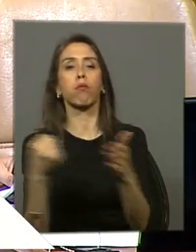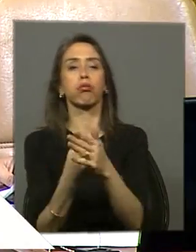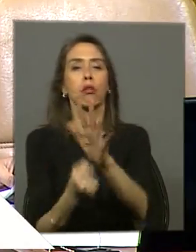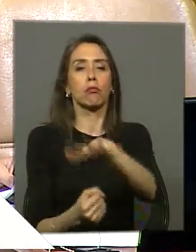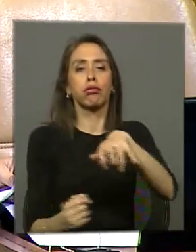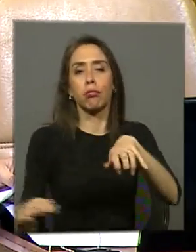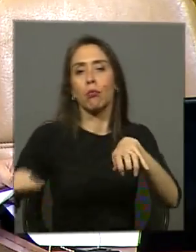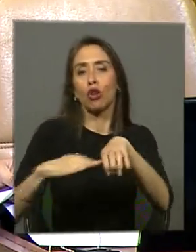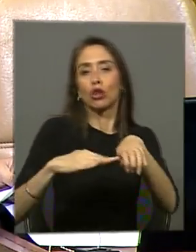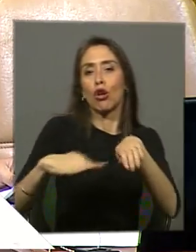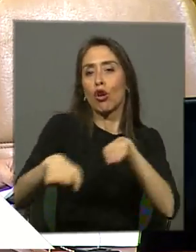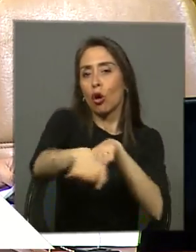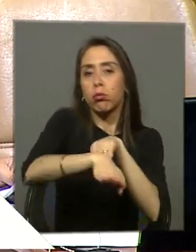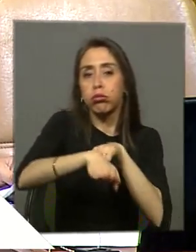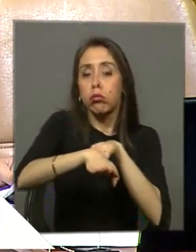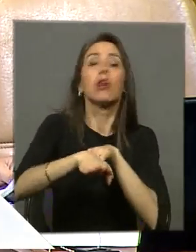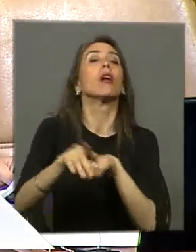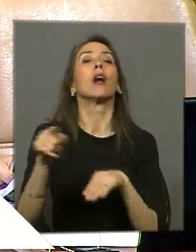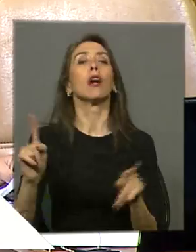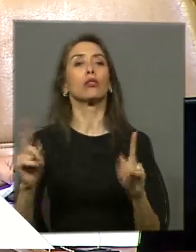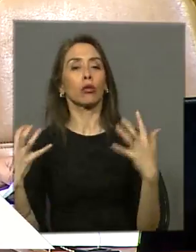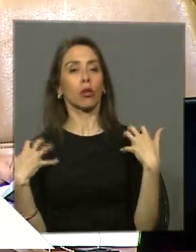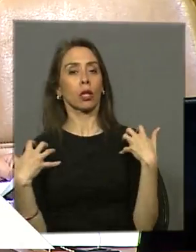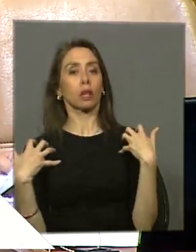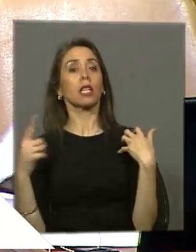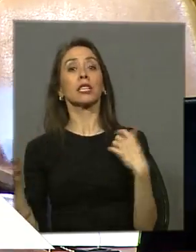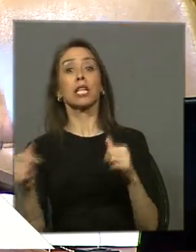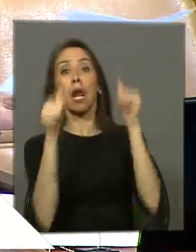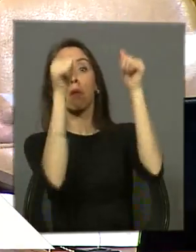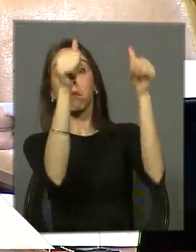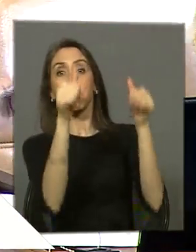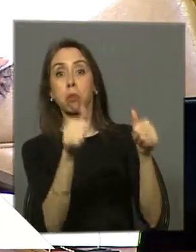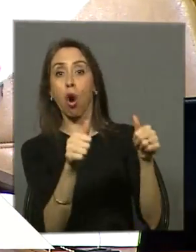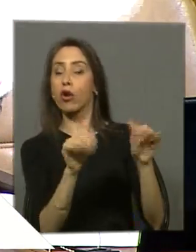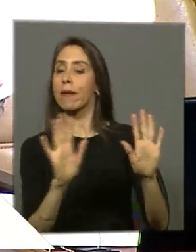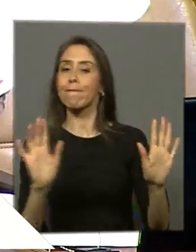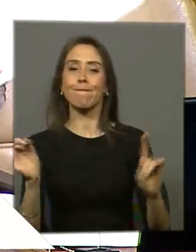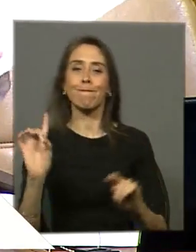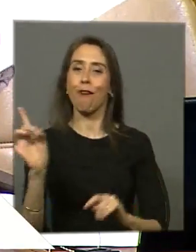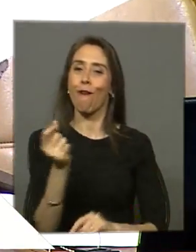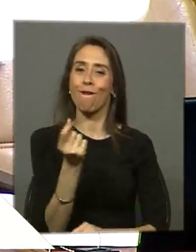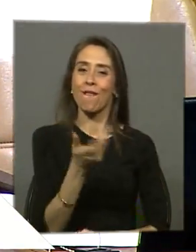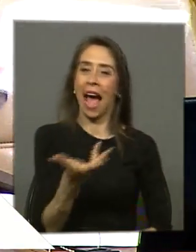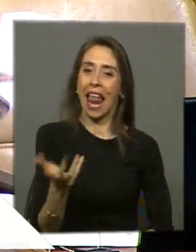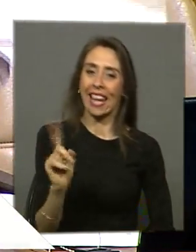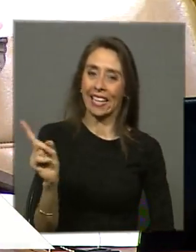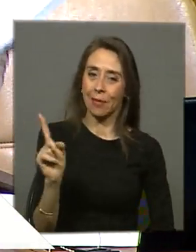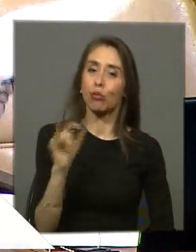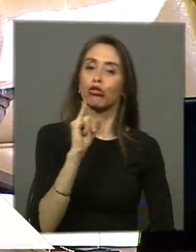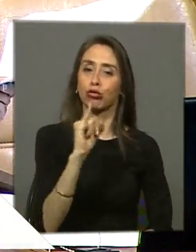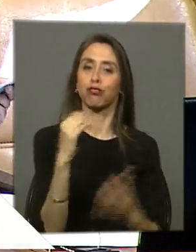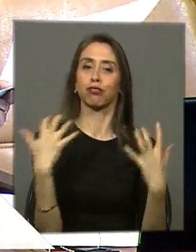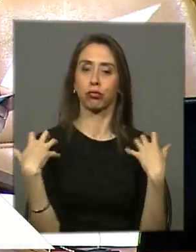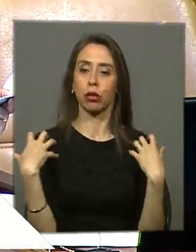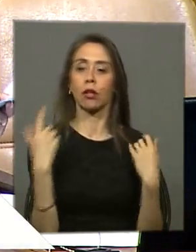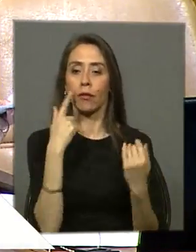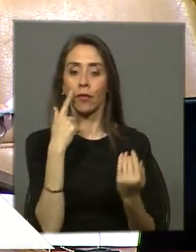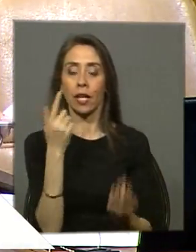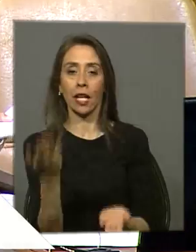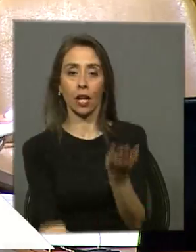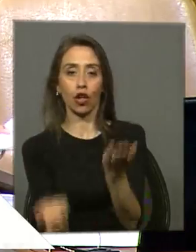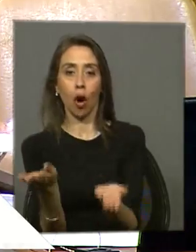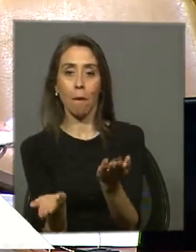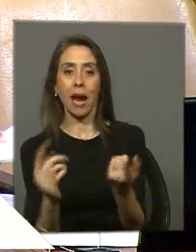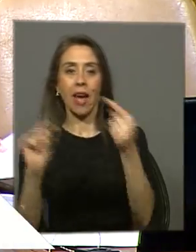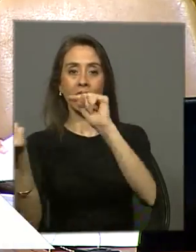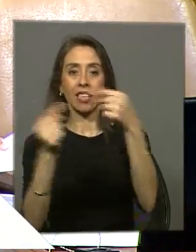efecto alguno y se considerará como inexistente esto es parte del debate acá está el comparado y yo creo que en esto